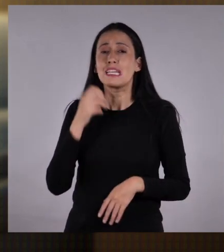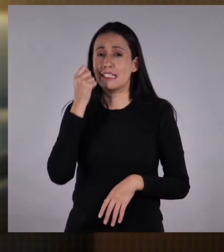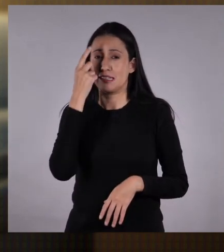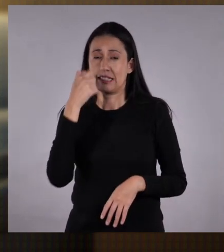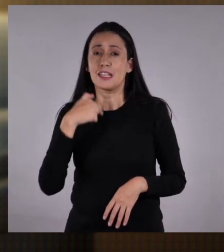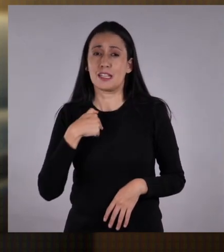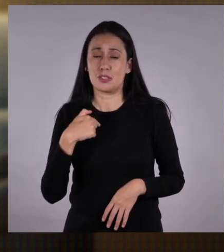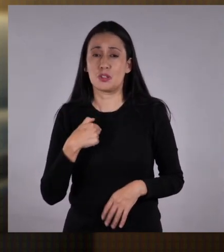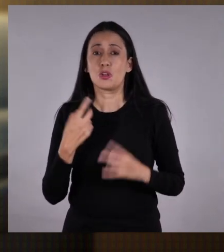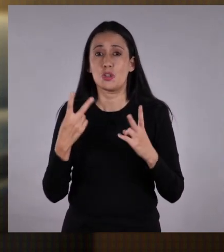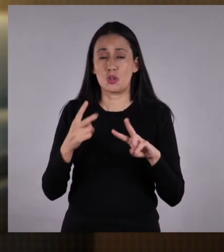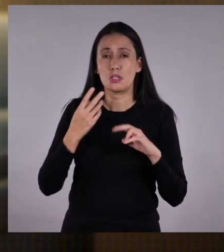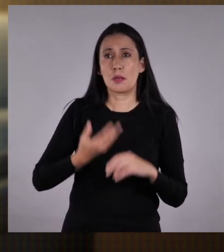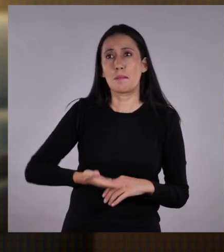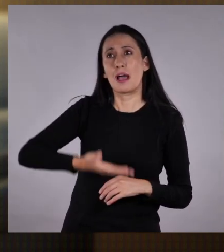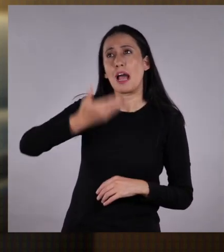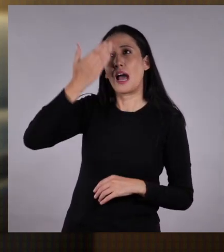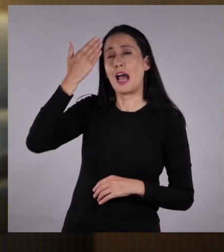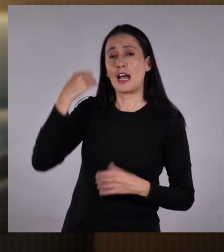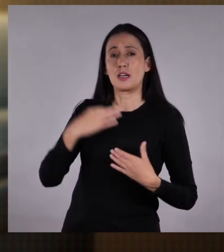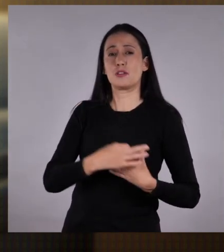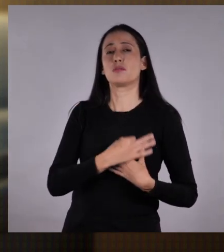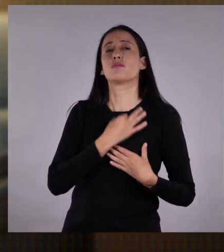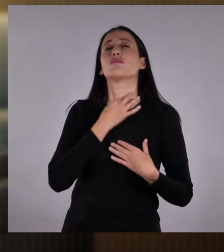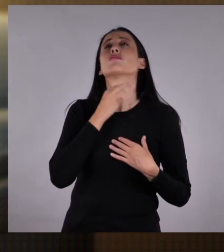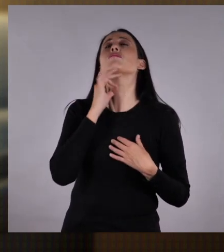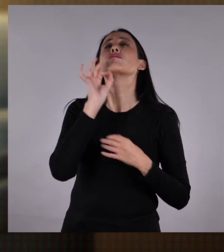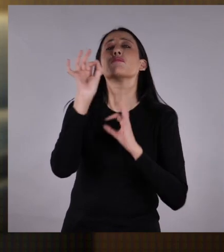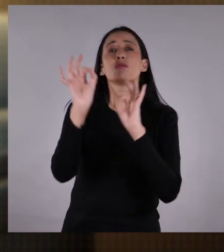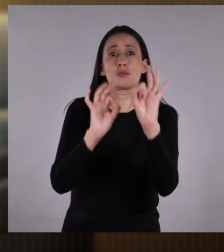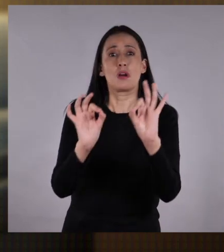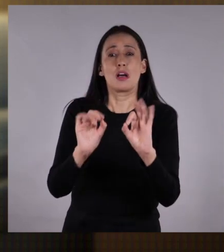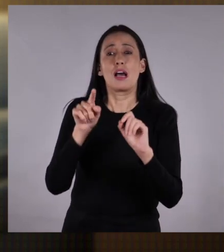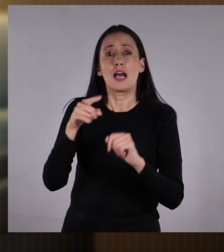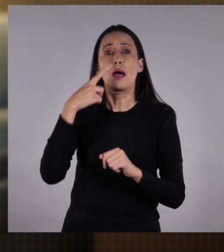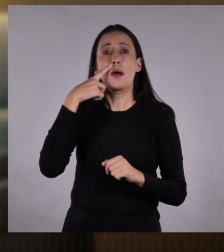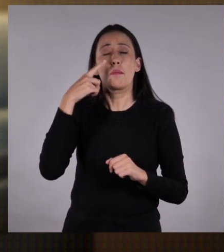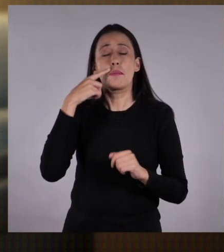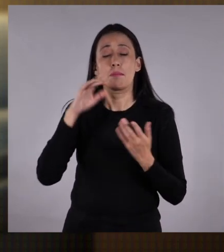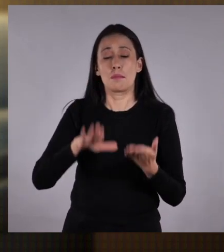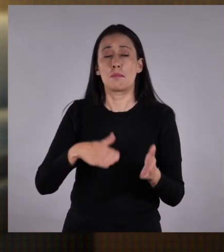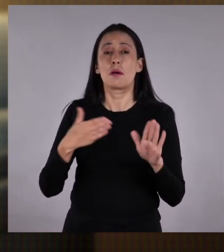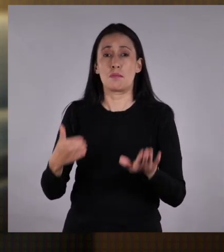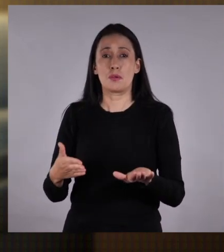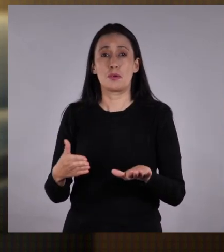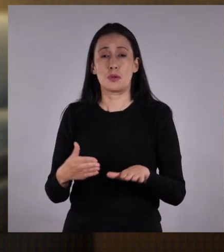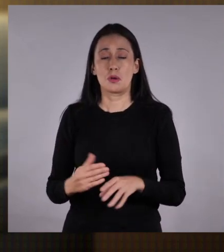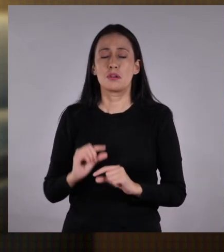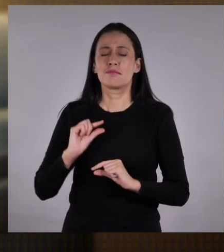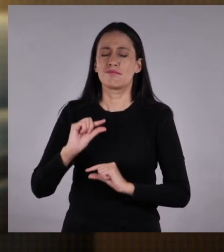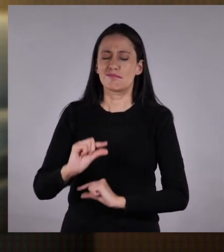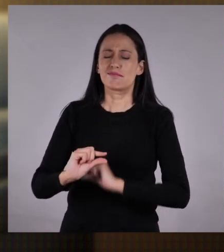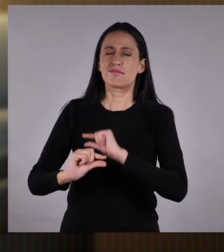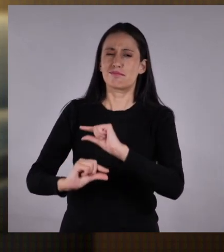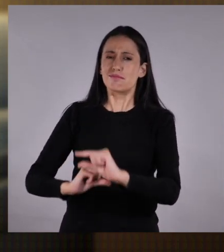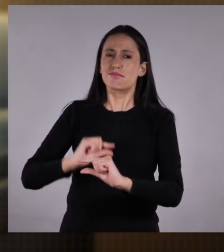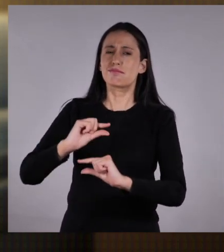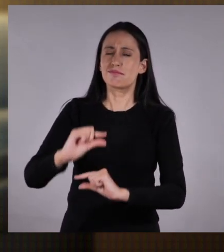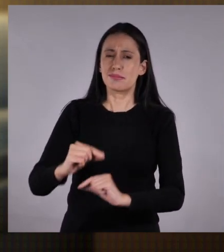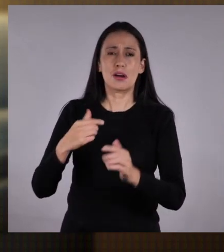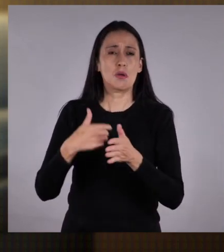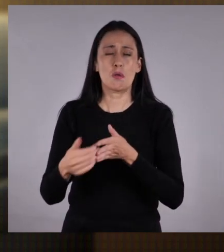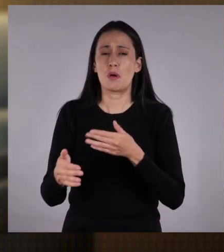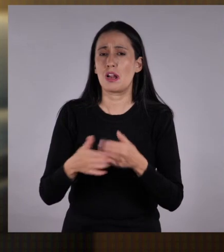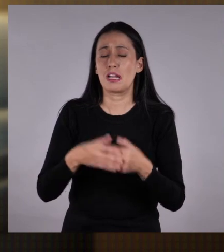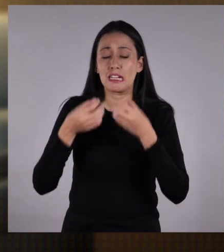cuarentena perdí a mi papá y sentí cada una de esas fases. Ya sea un familiar o una mascota, cada pérdida es difícil.